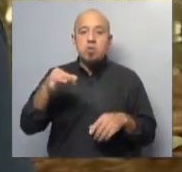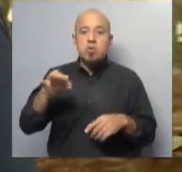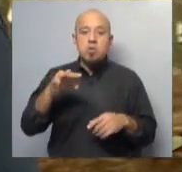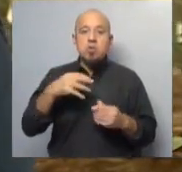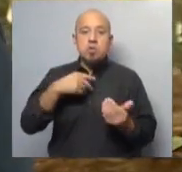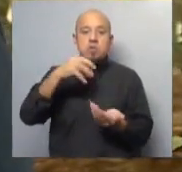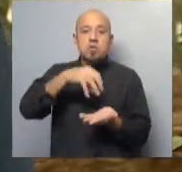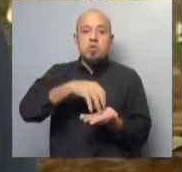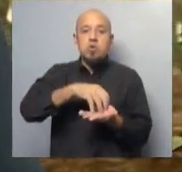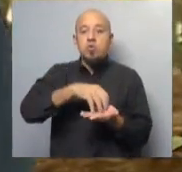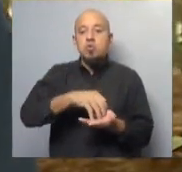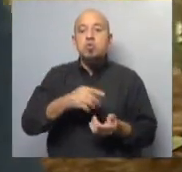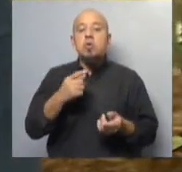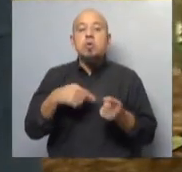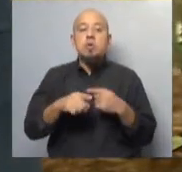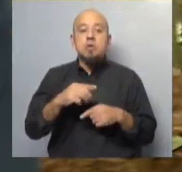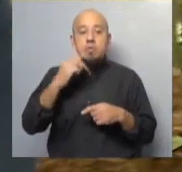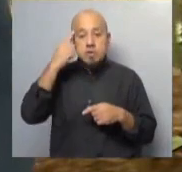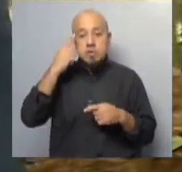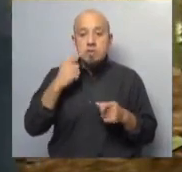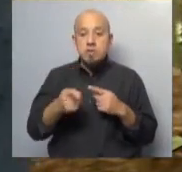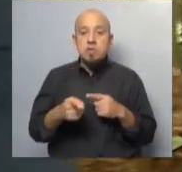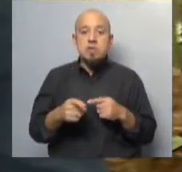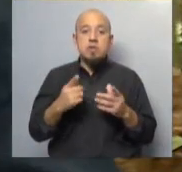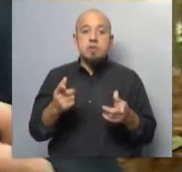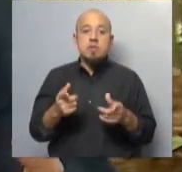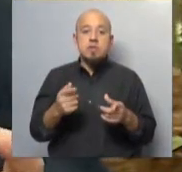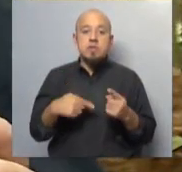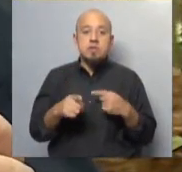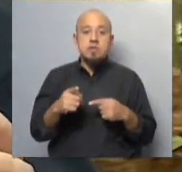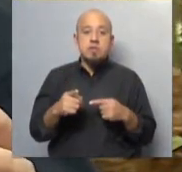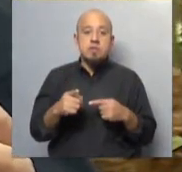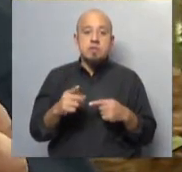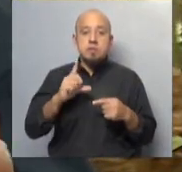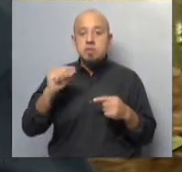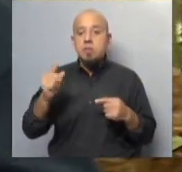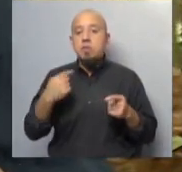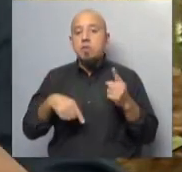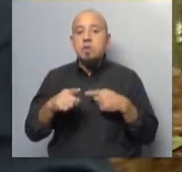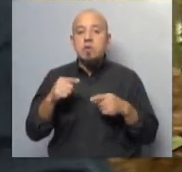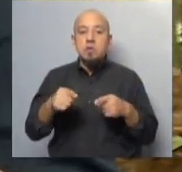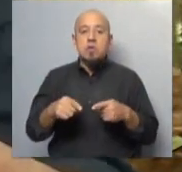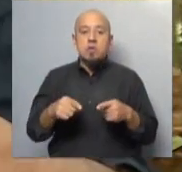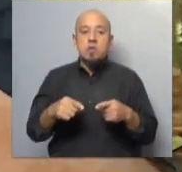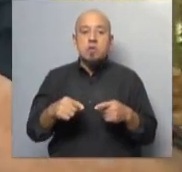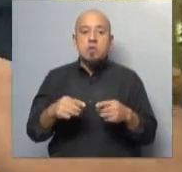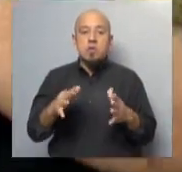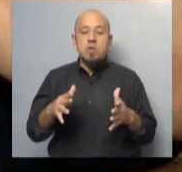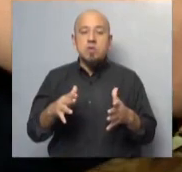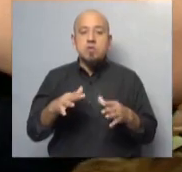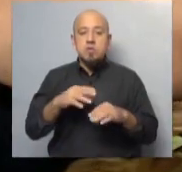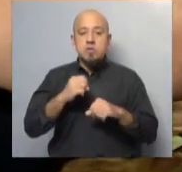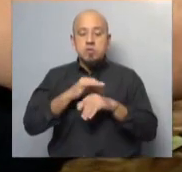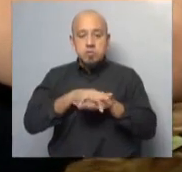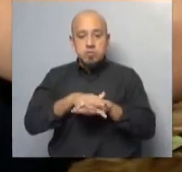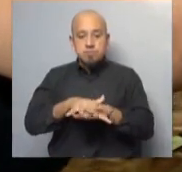crecían eran hongos. Y pensaban que esos hongos estaban huyendo de la radiación. y sin embargo el micelio, las hebras microscópicas, lo que